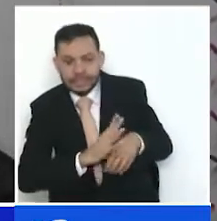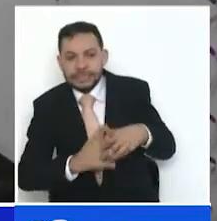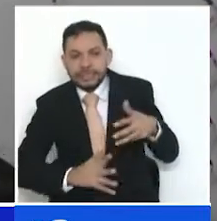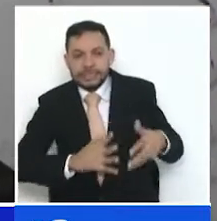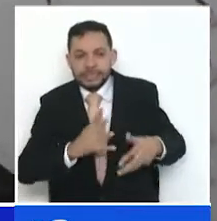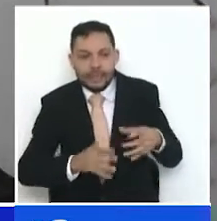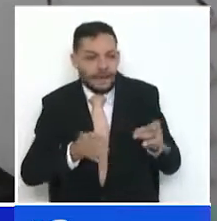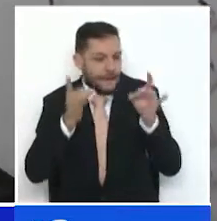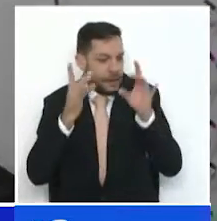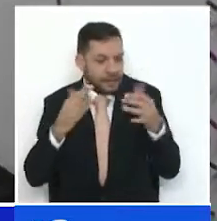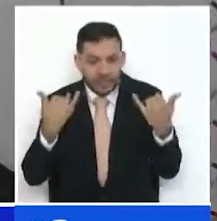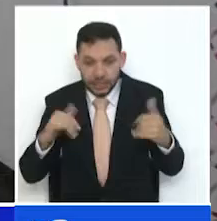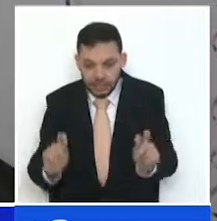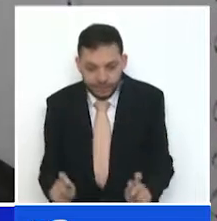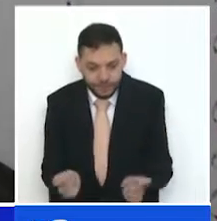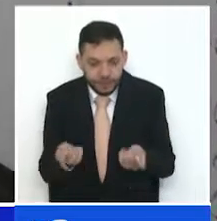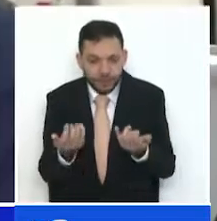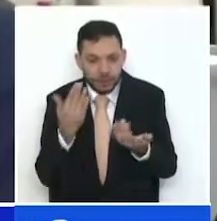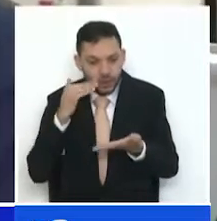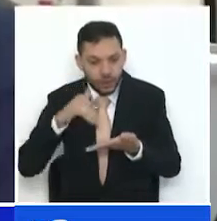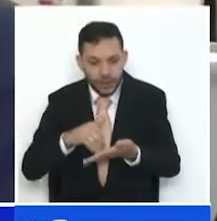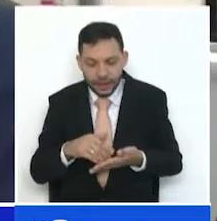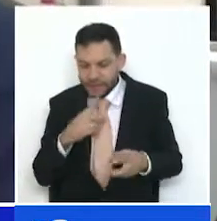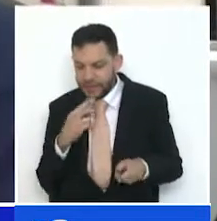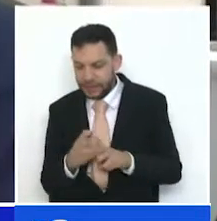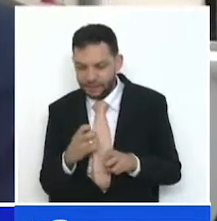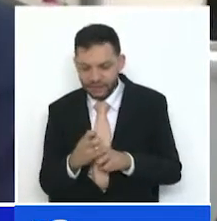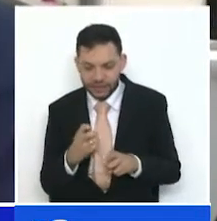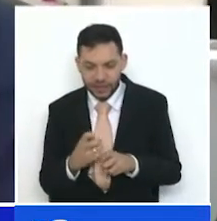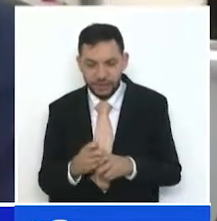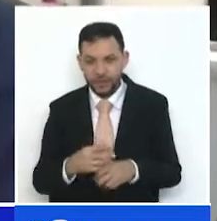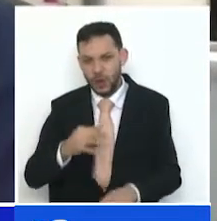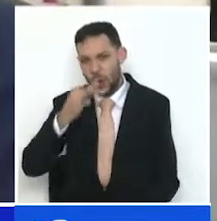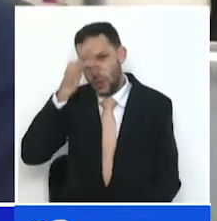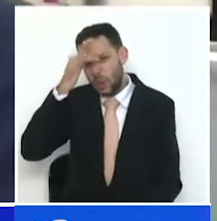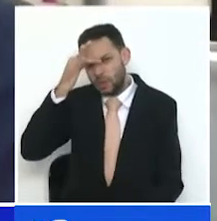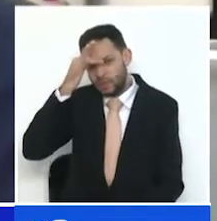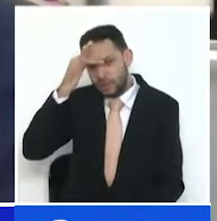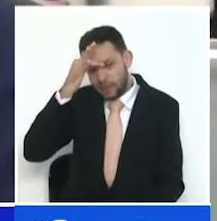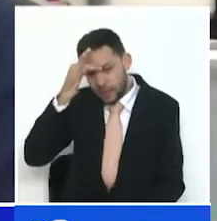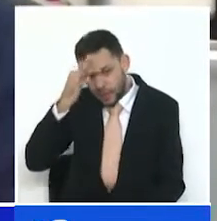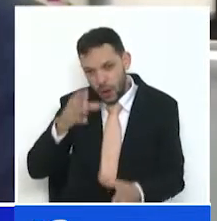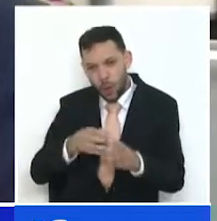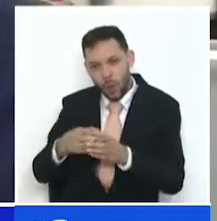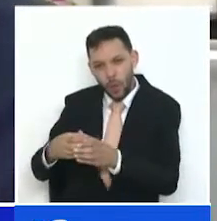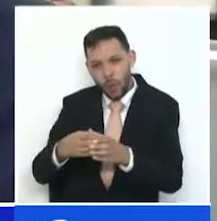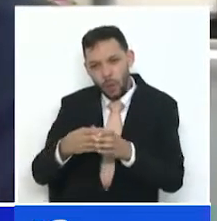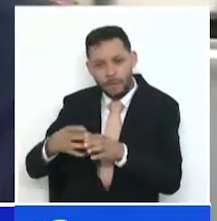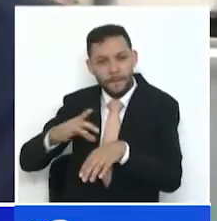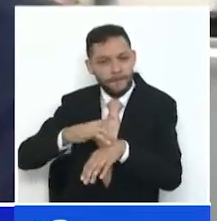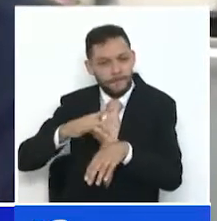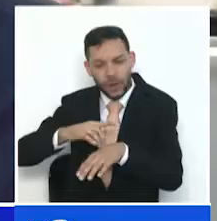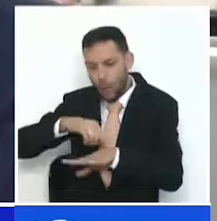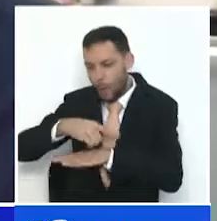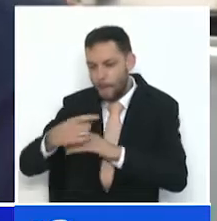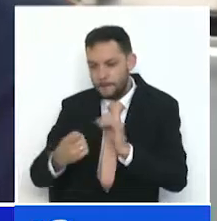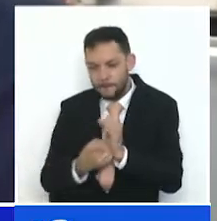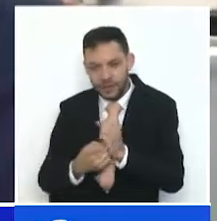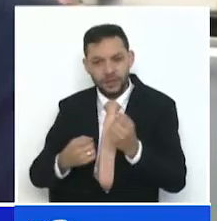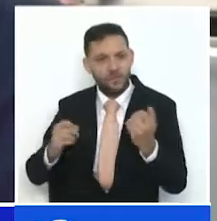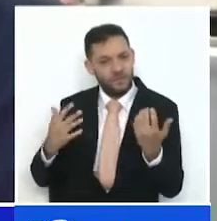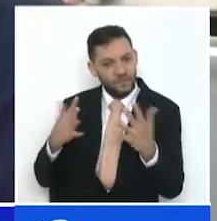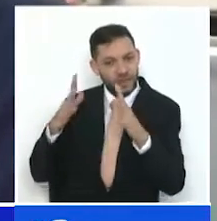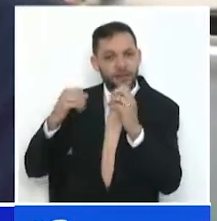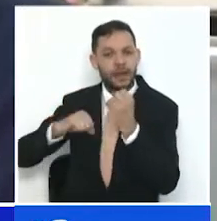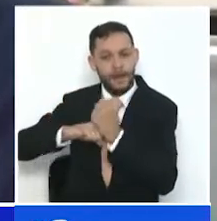una vez superada la enfermedad, volvió a nacer. En la clínica, todos los profesionales y el personal asistencial hicieron fiestas y celebraron como